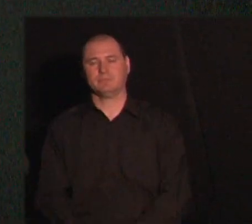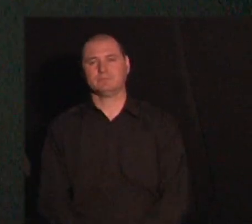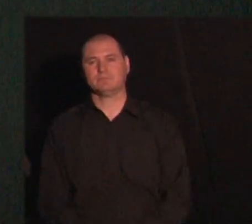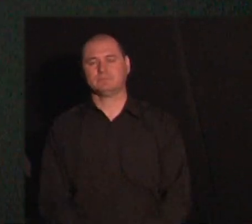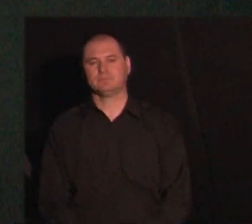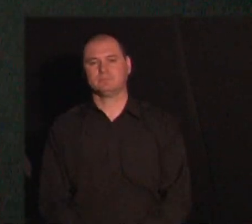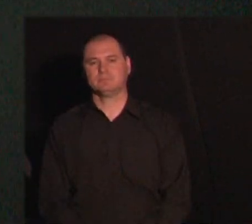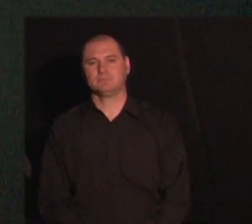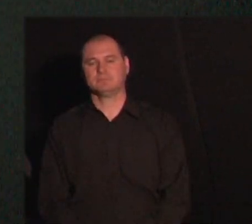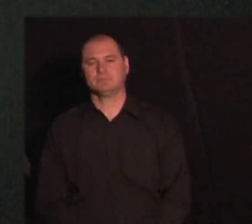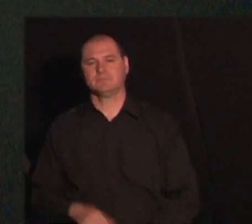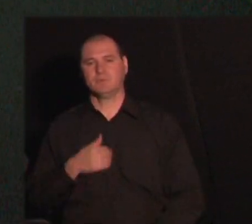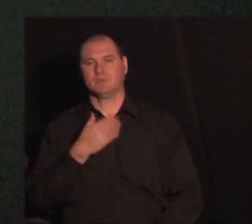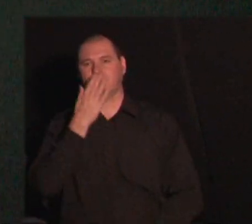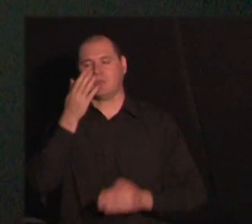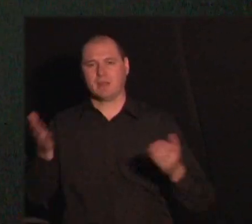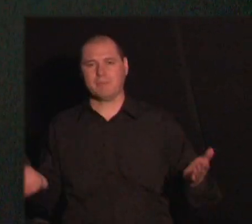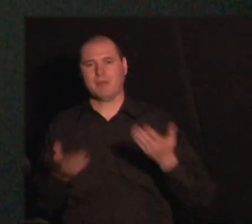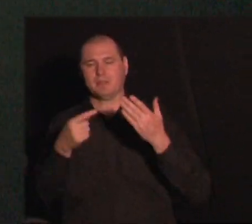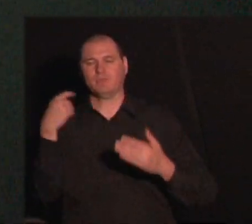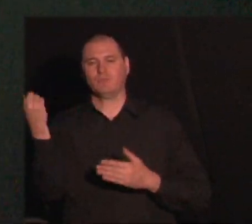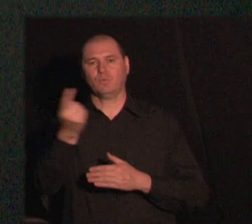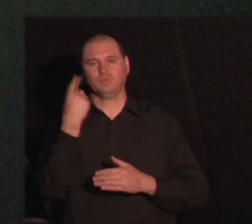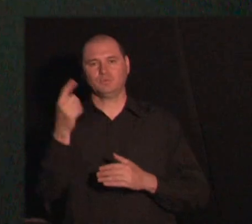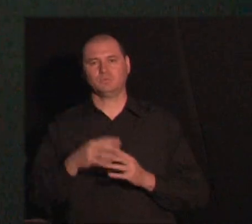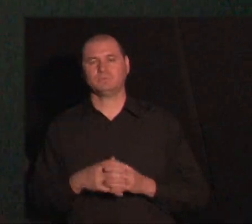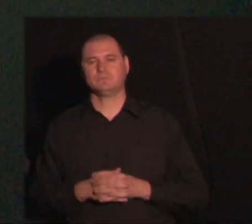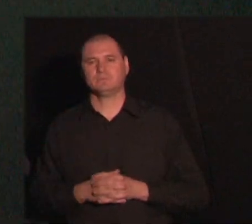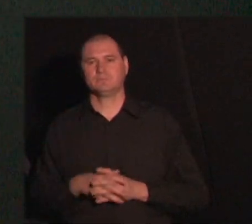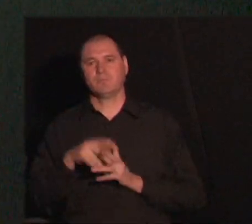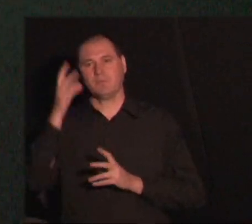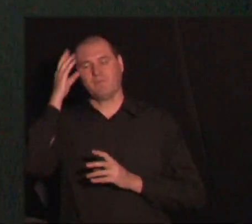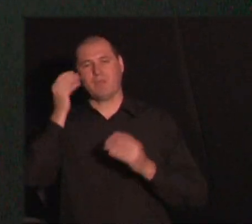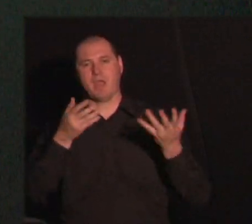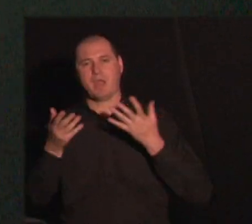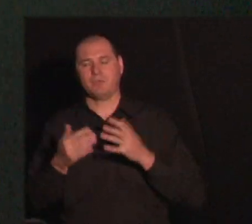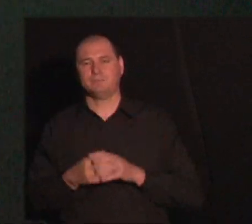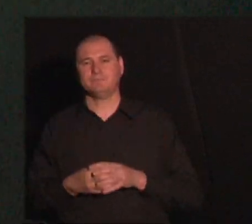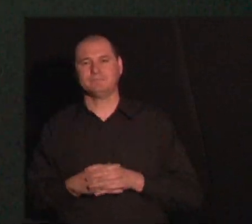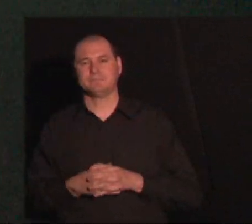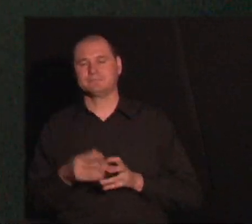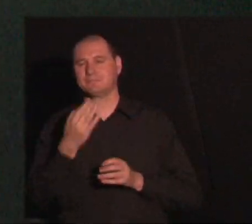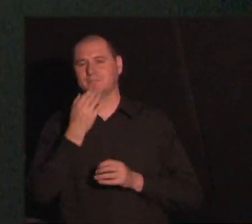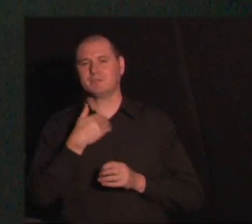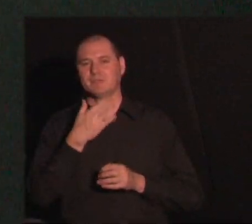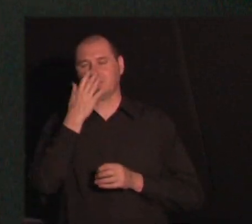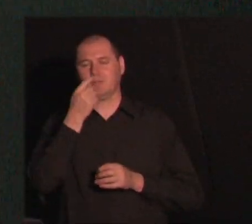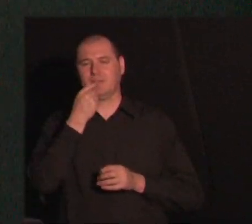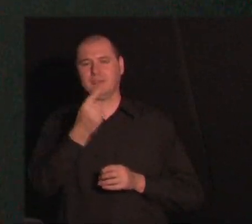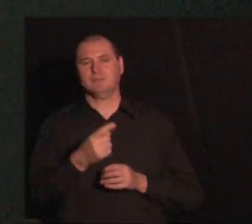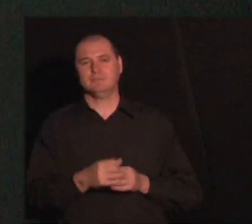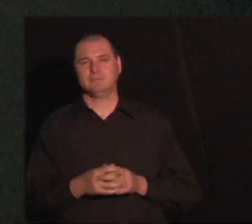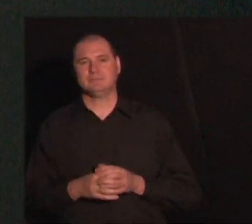Y nada, quiero animarles a todos, tal vez me olvidé de algo, pero lo que les quiero dejar es que